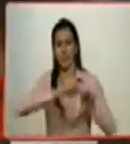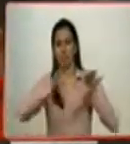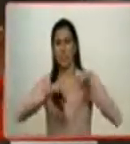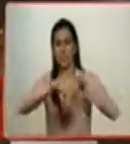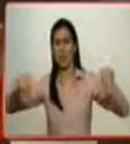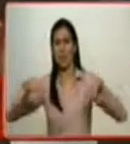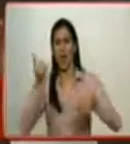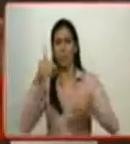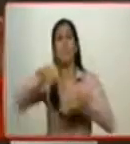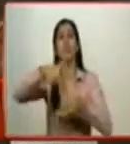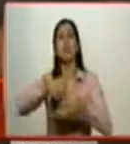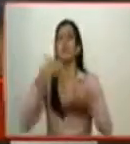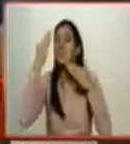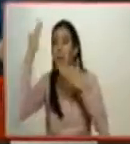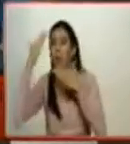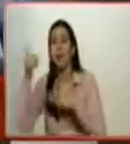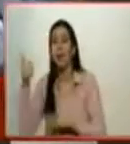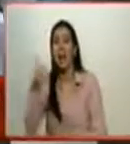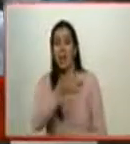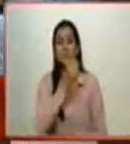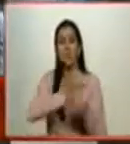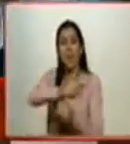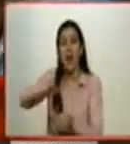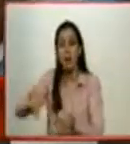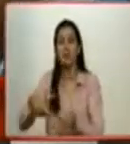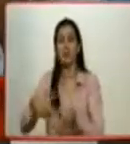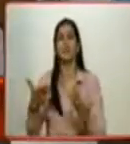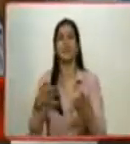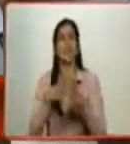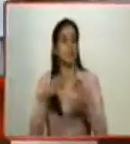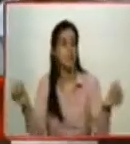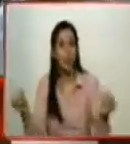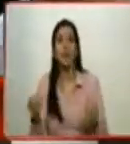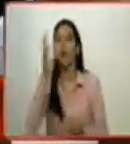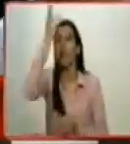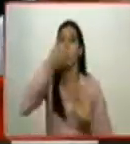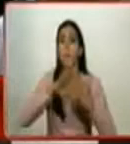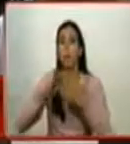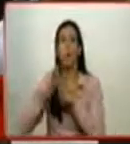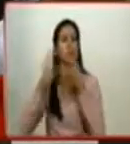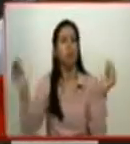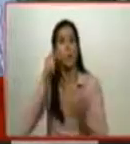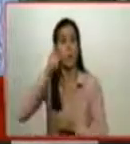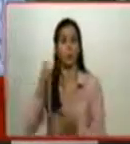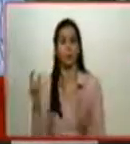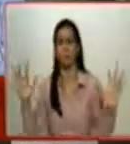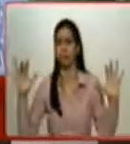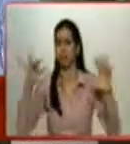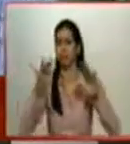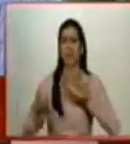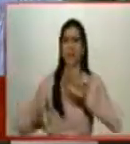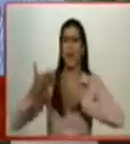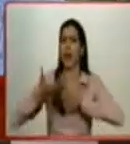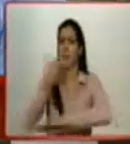del Orinoco. Un saludo a todos y cada uno de los trabajadores, a los consejos comunales, a todo este pueblo que se ha desbocado